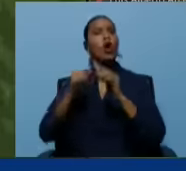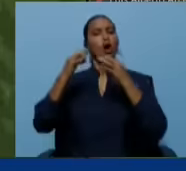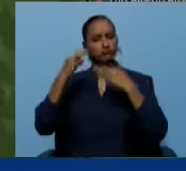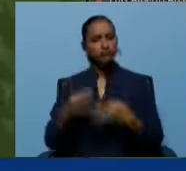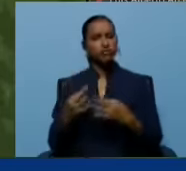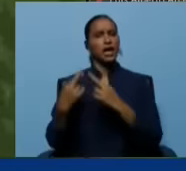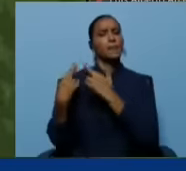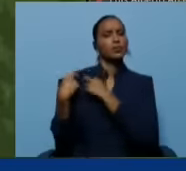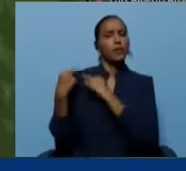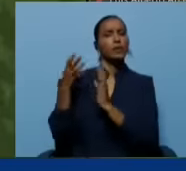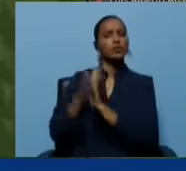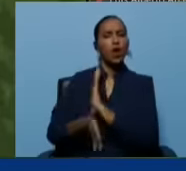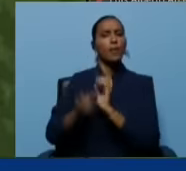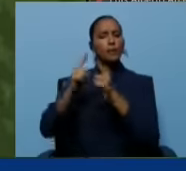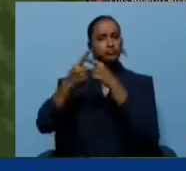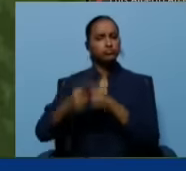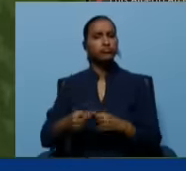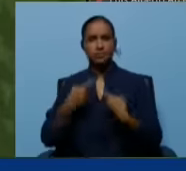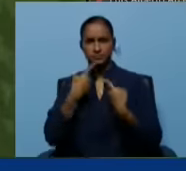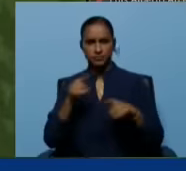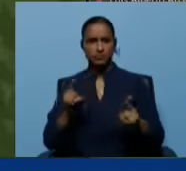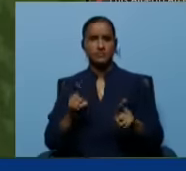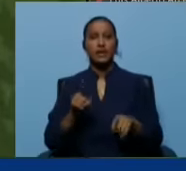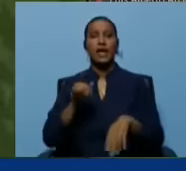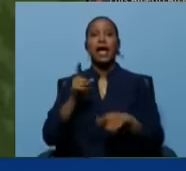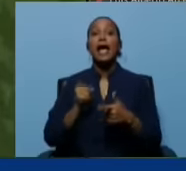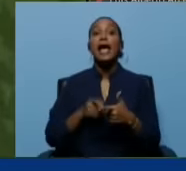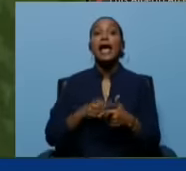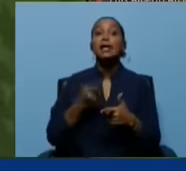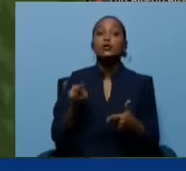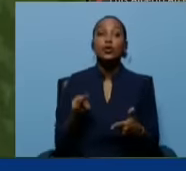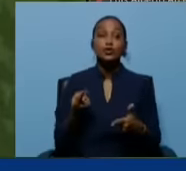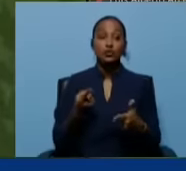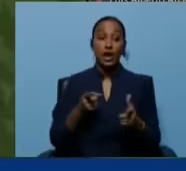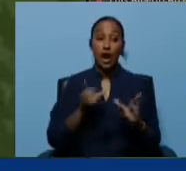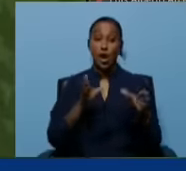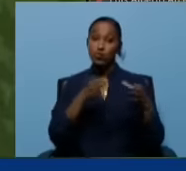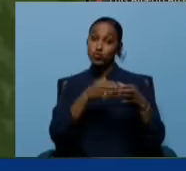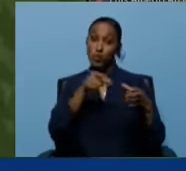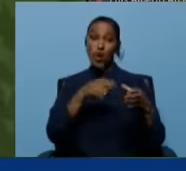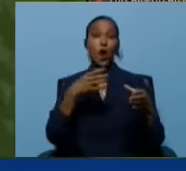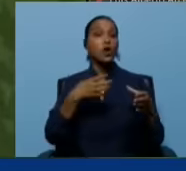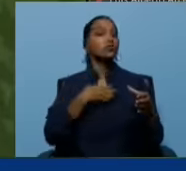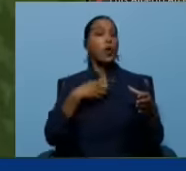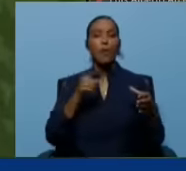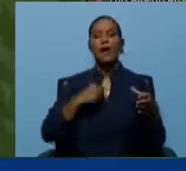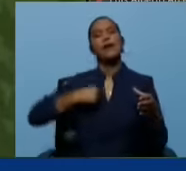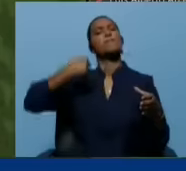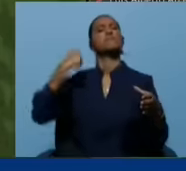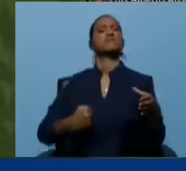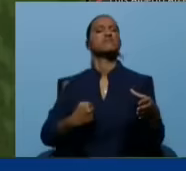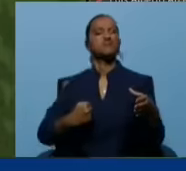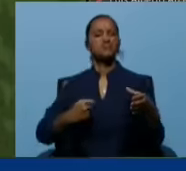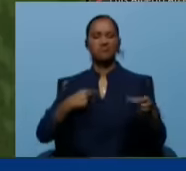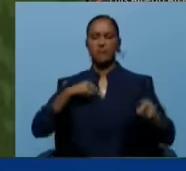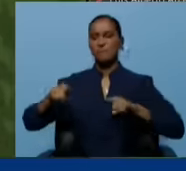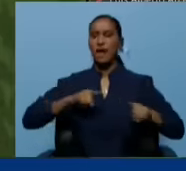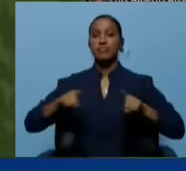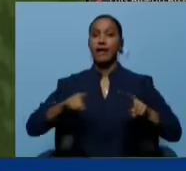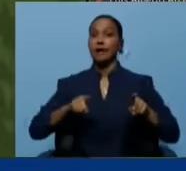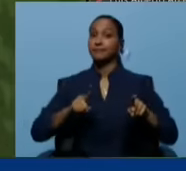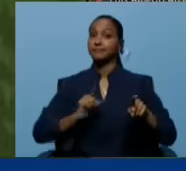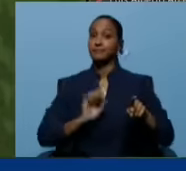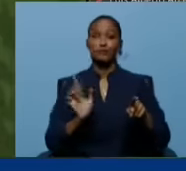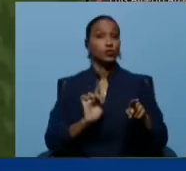inoperancia. Las partes no se pueden convertir en árbitros de una contienda que los involucra.